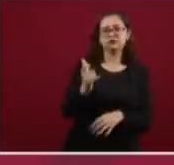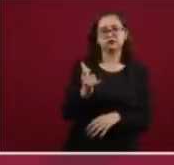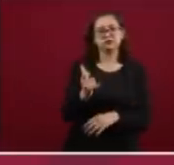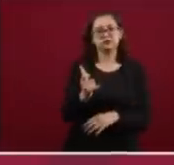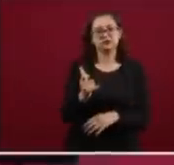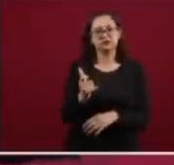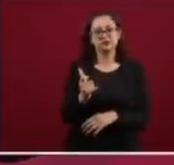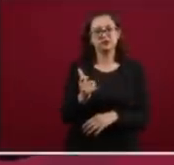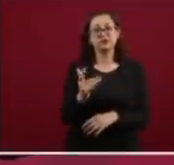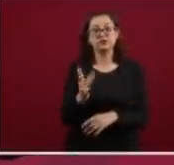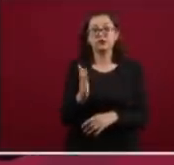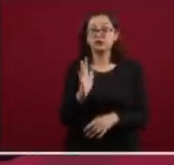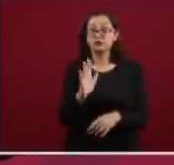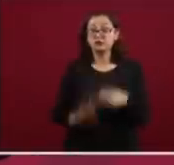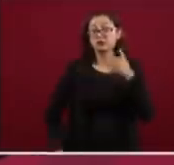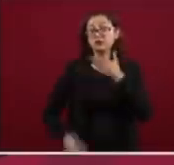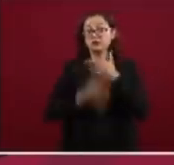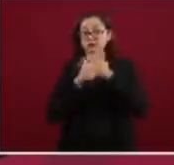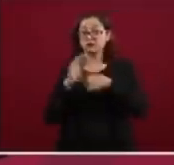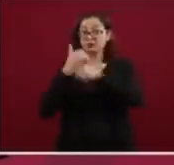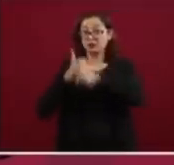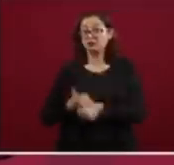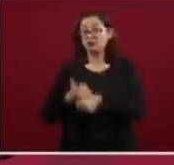nosotros hemos padecido eso